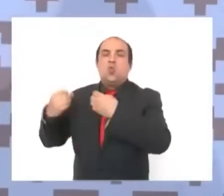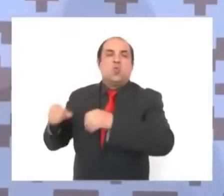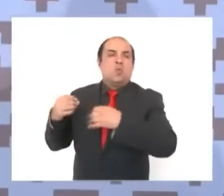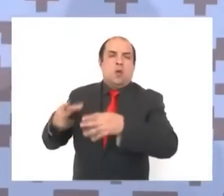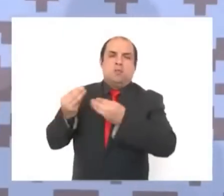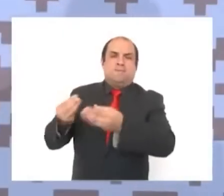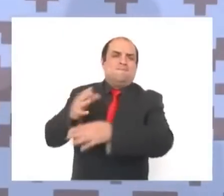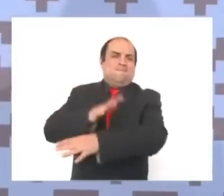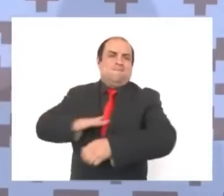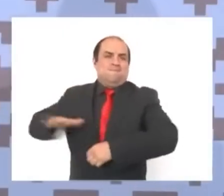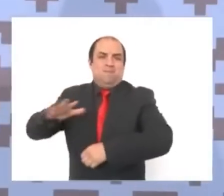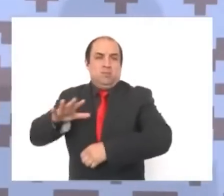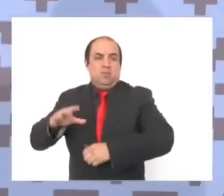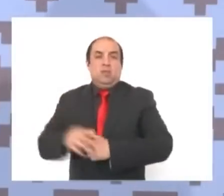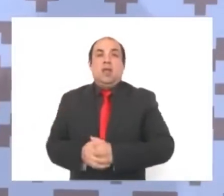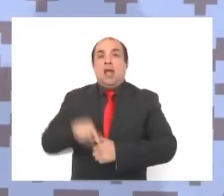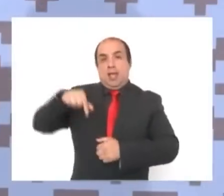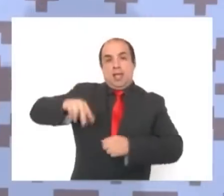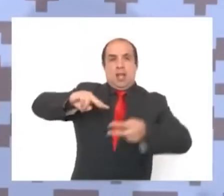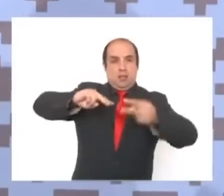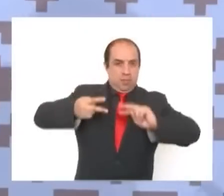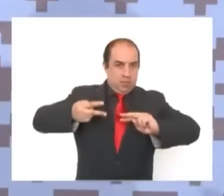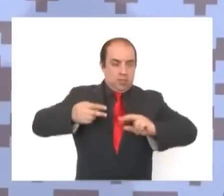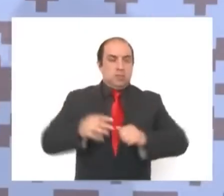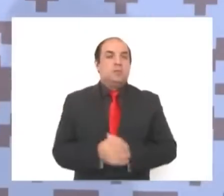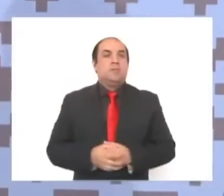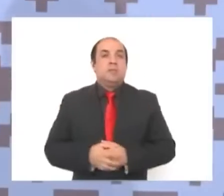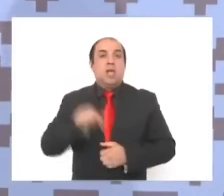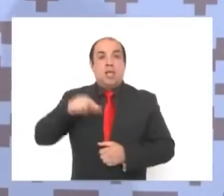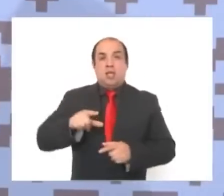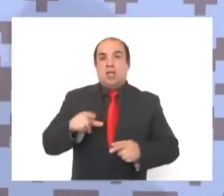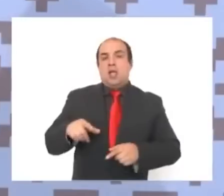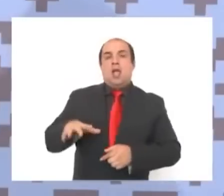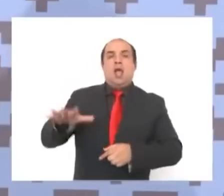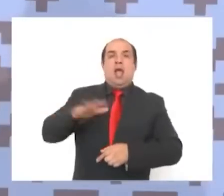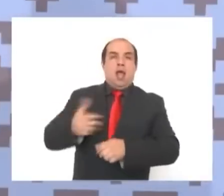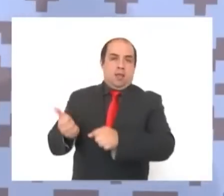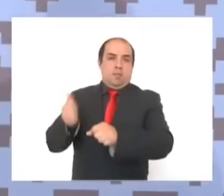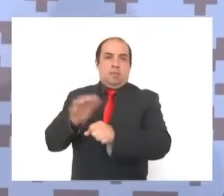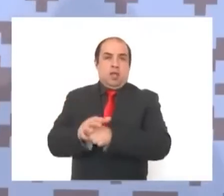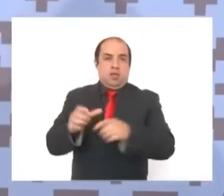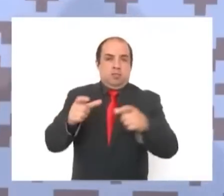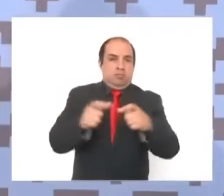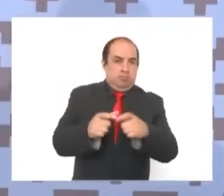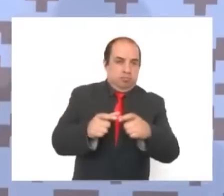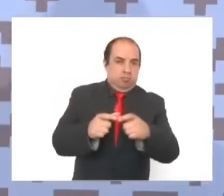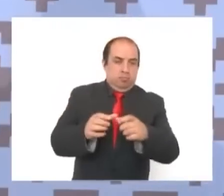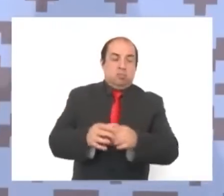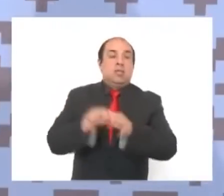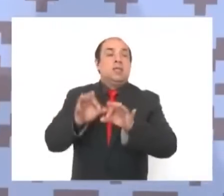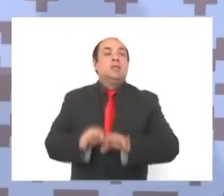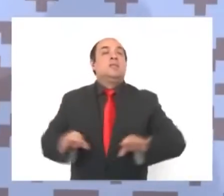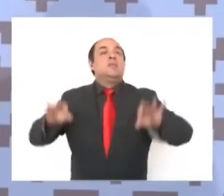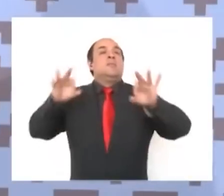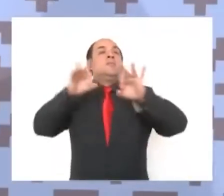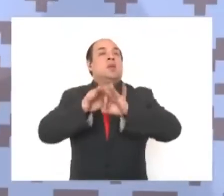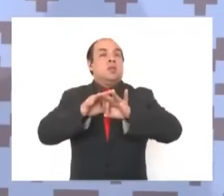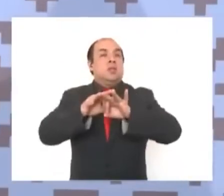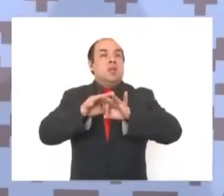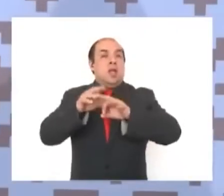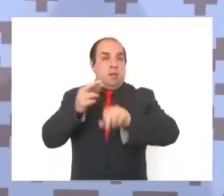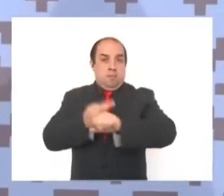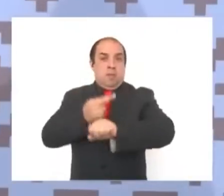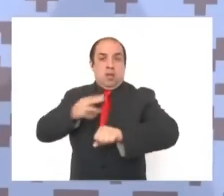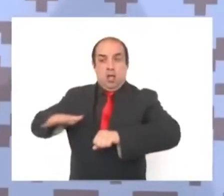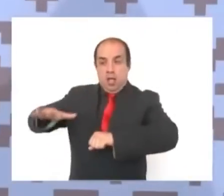tienen como infraestructura educativa. Aquí es al revés, aquí es pequeña el área administrativa y es importante y la mayor